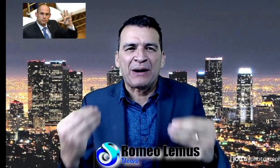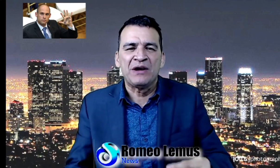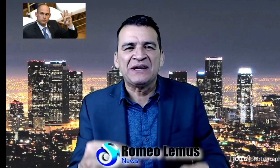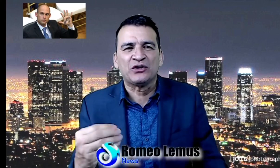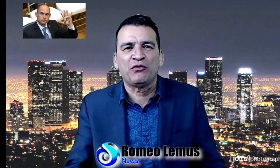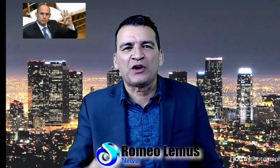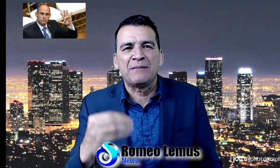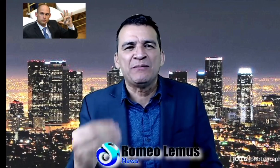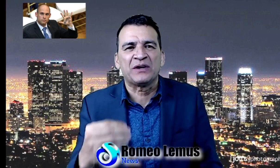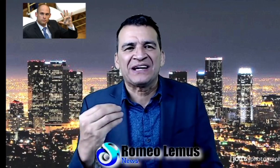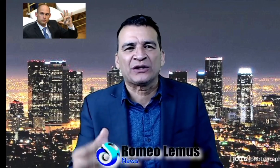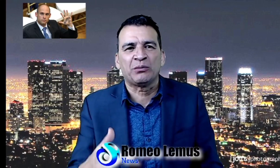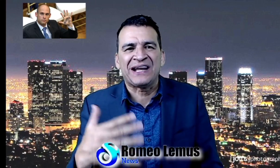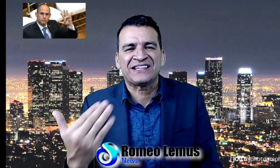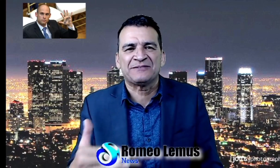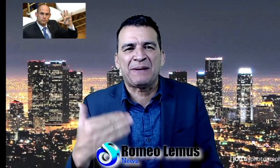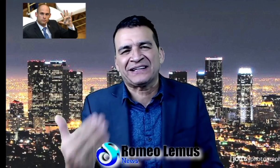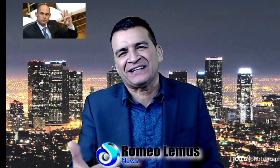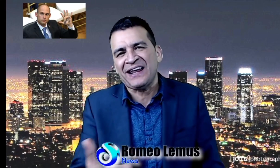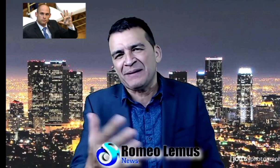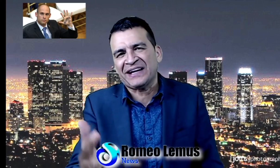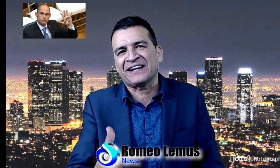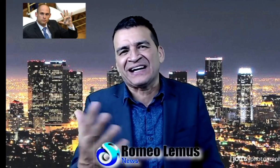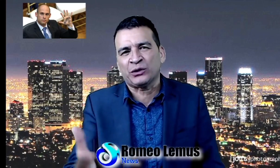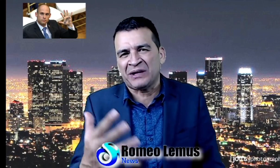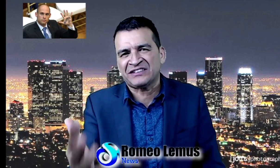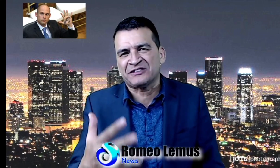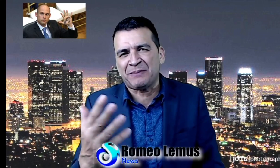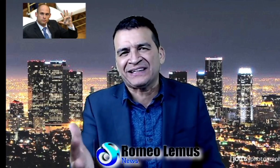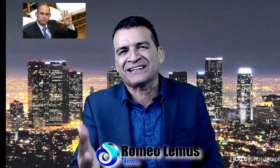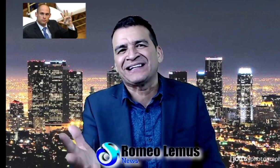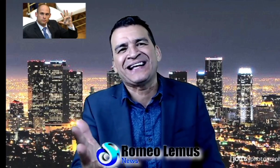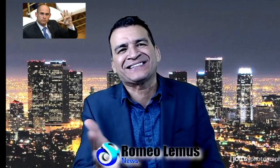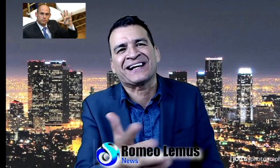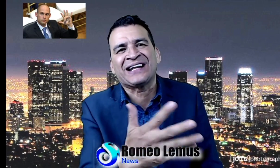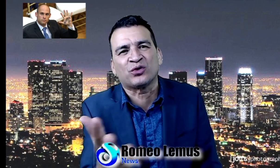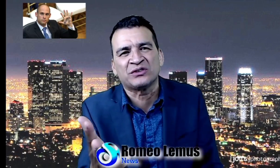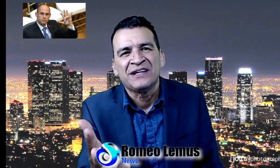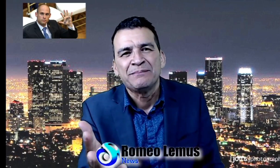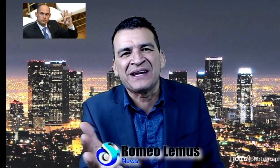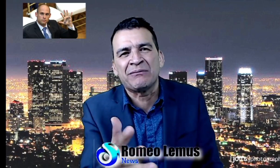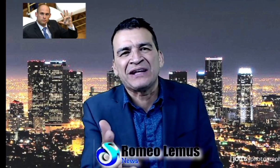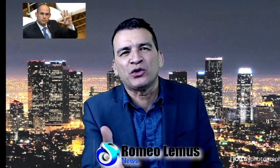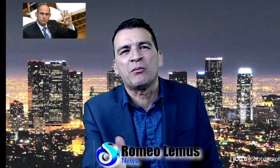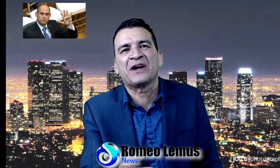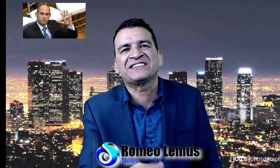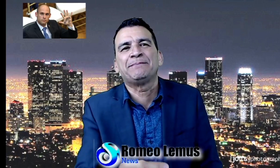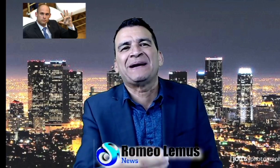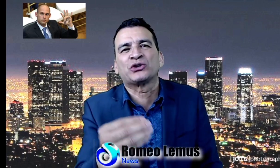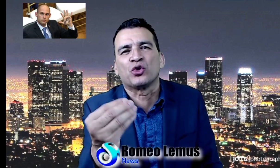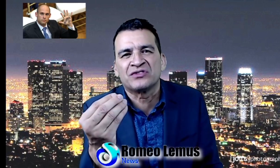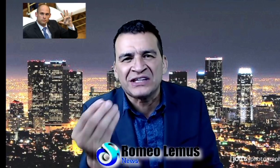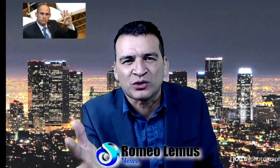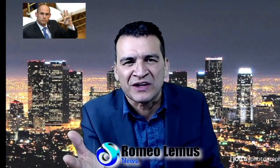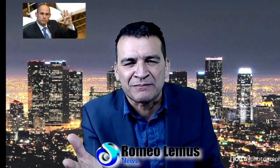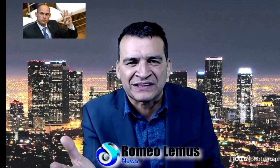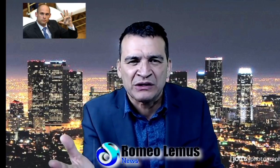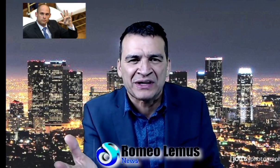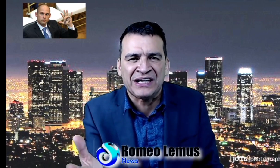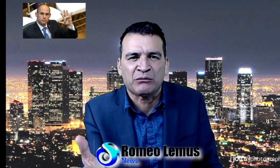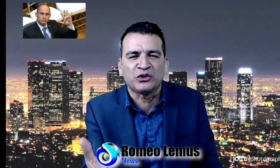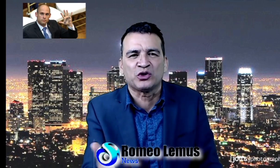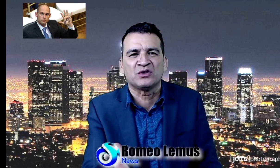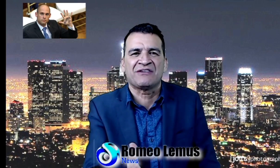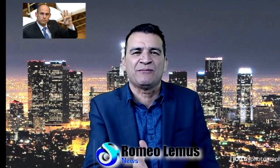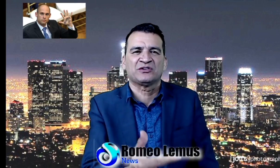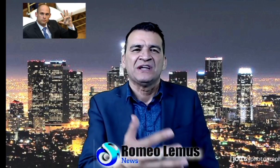le apagó el micrófono al mismo Ricardo Velázquez Parker. Y además que Ricardo Velázquez Parker desde hace ratos viene hablando como que es el patroncito del Partido